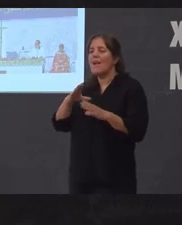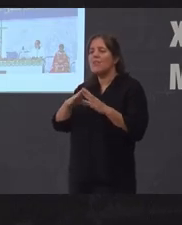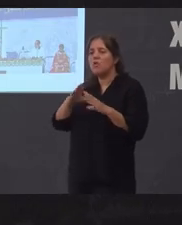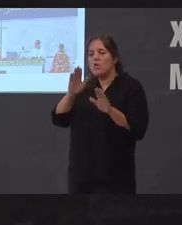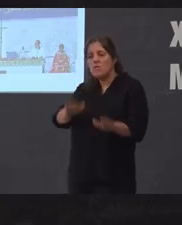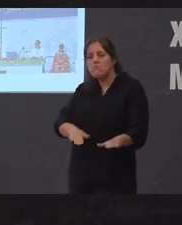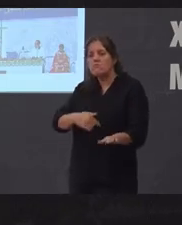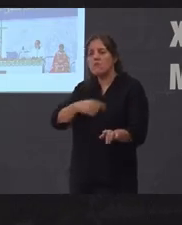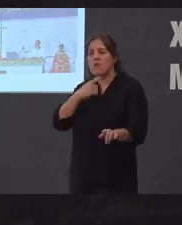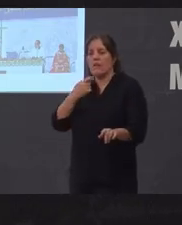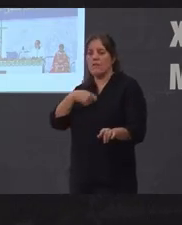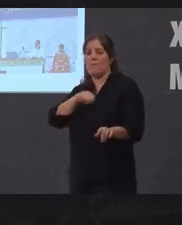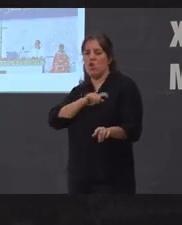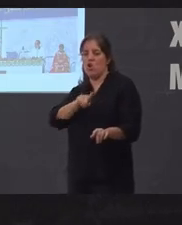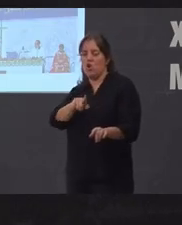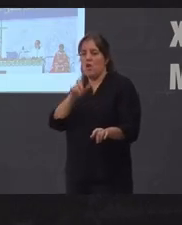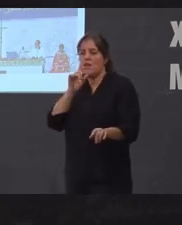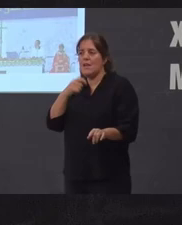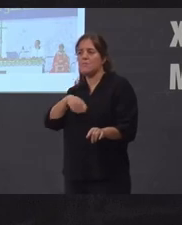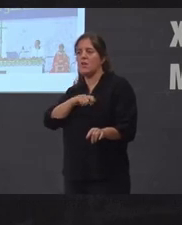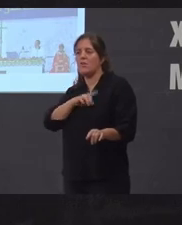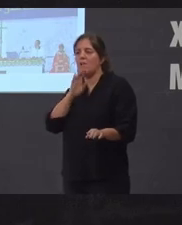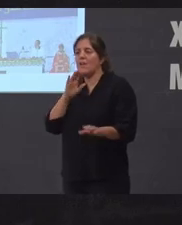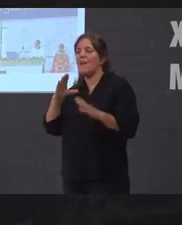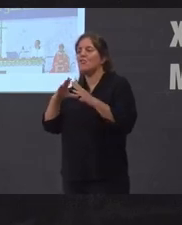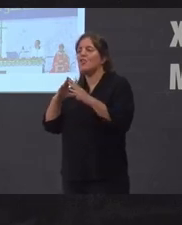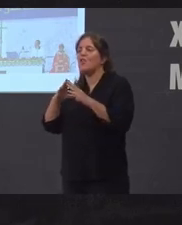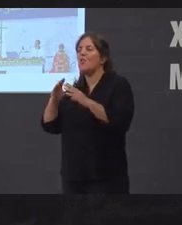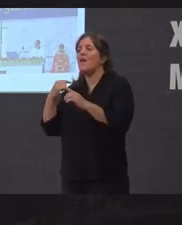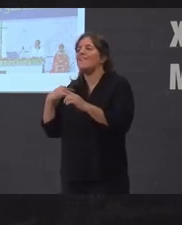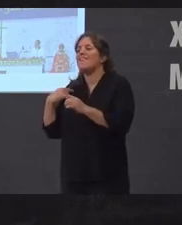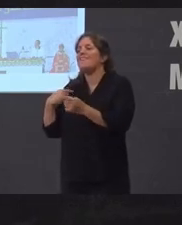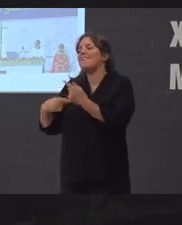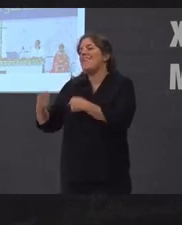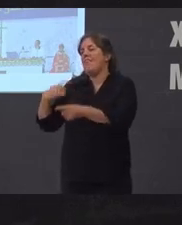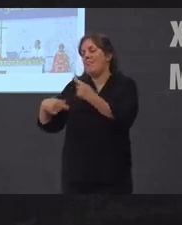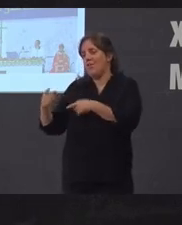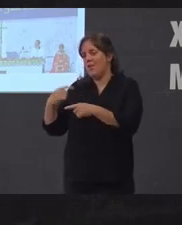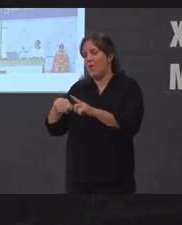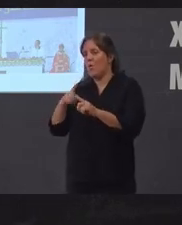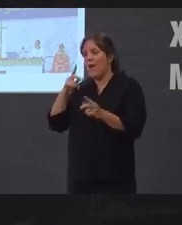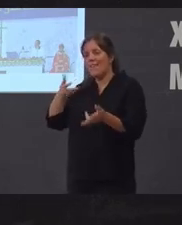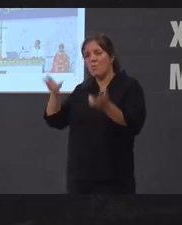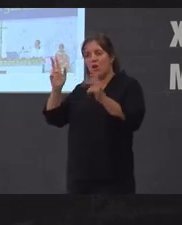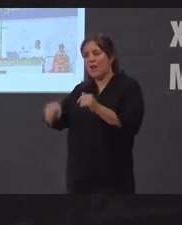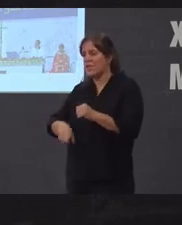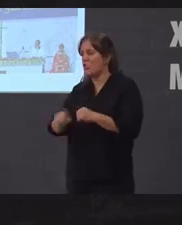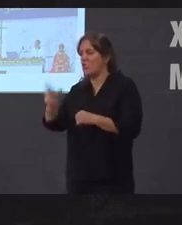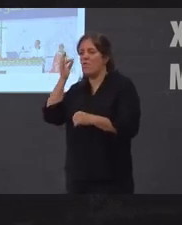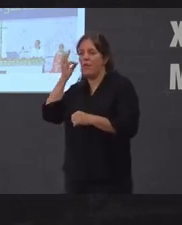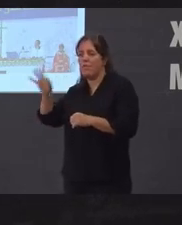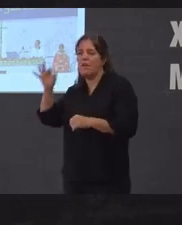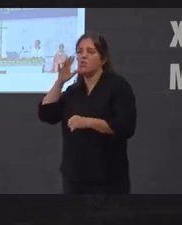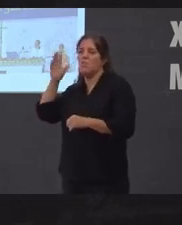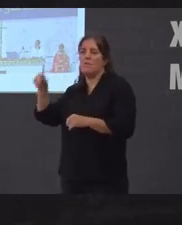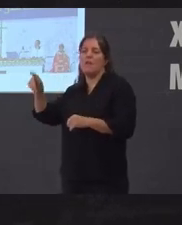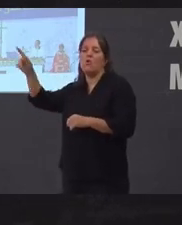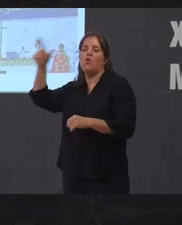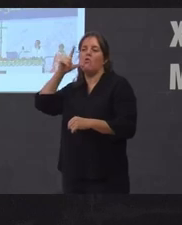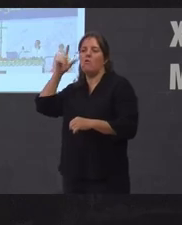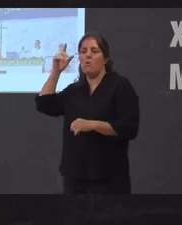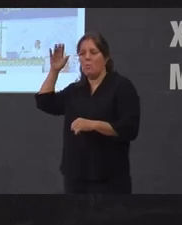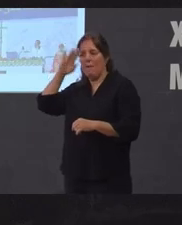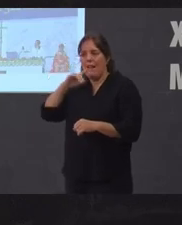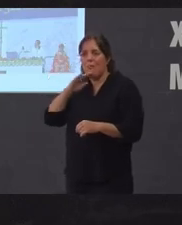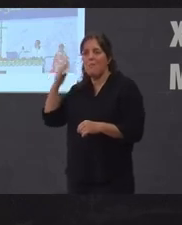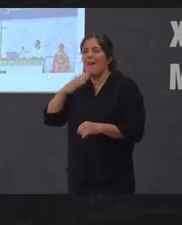ser español, e ser español era ser católico tradicionalista. Non podía ser católico democrático, como podía ser un francés, ou un británico, ou un belga. Non,